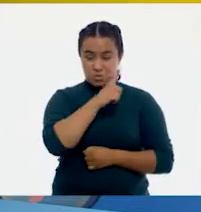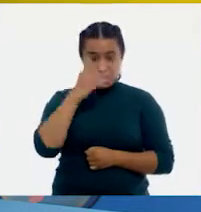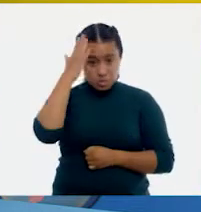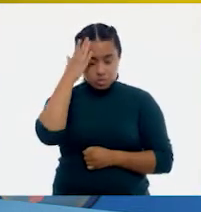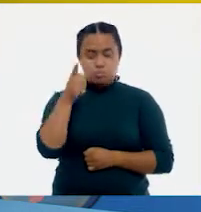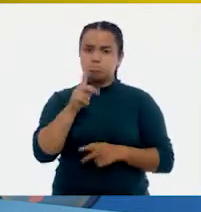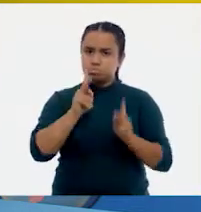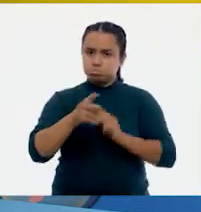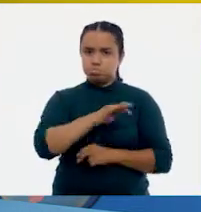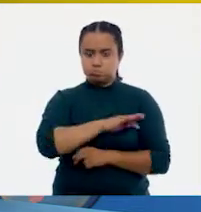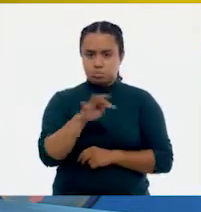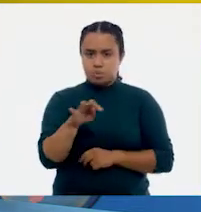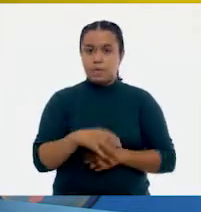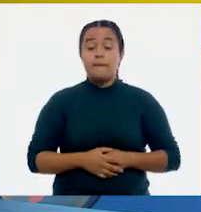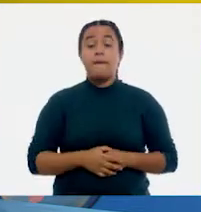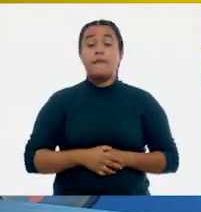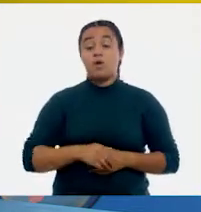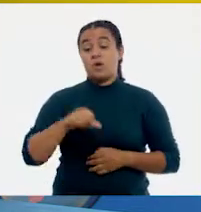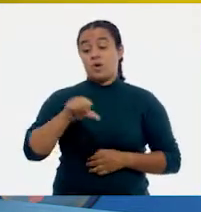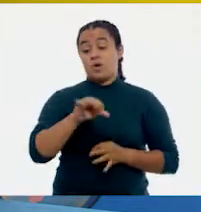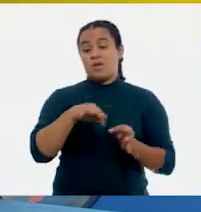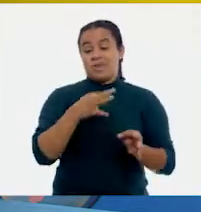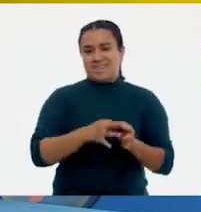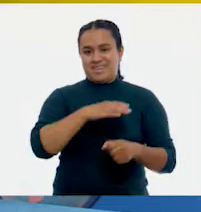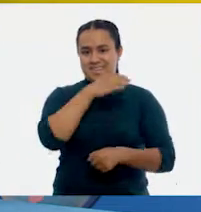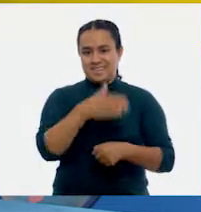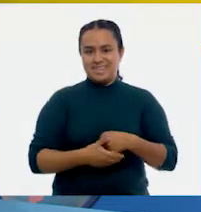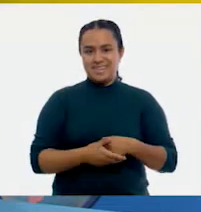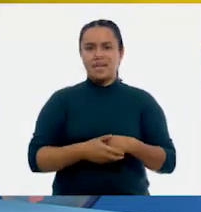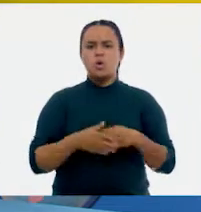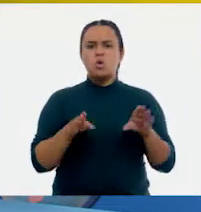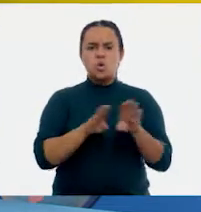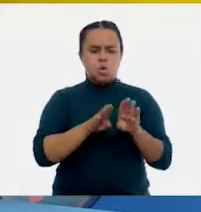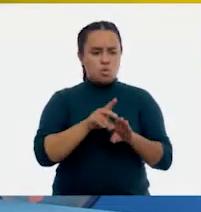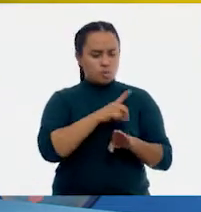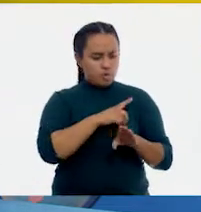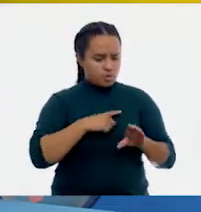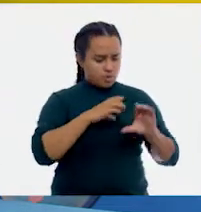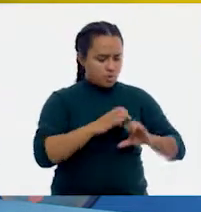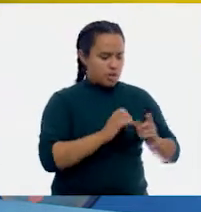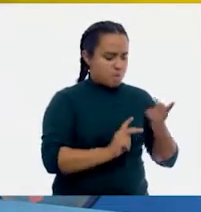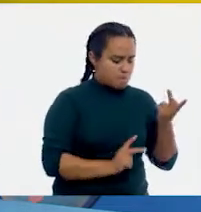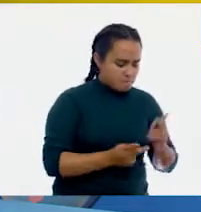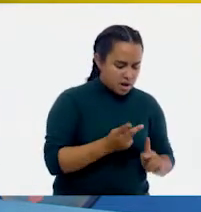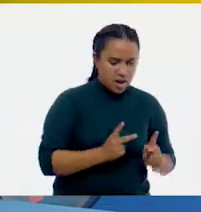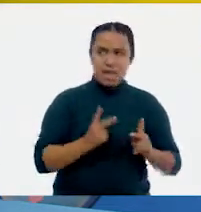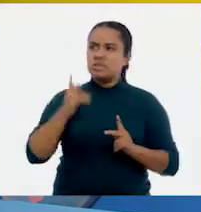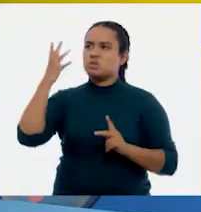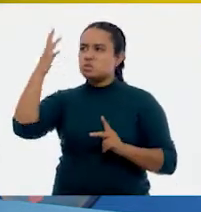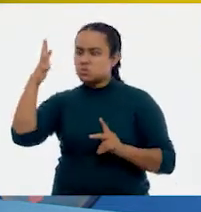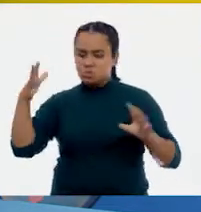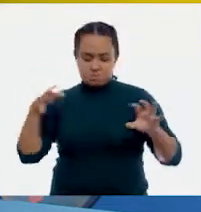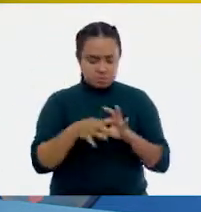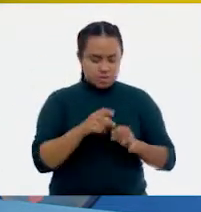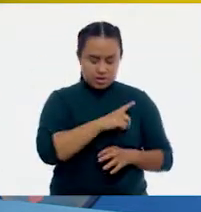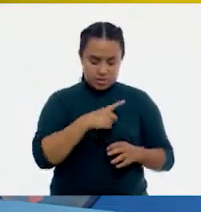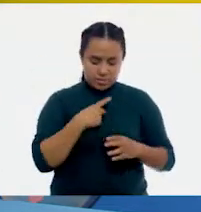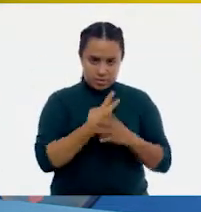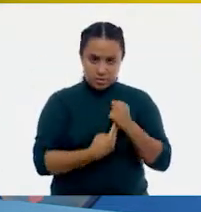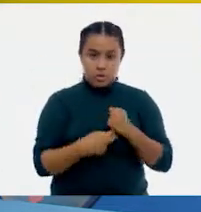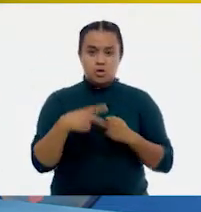lengua materna. Por hoy hemos terminado con Estabilidad de los ecosistemas de Ciencias Naturales de cuarto